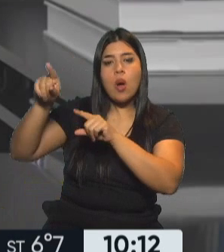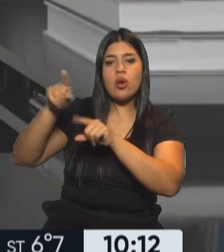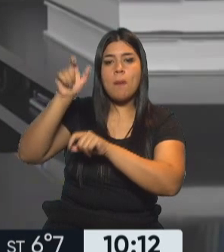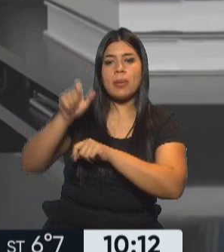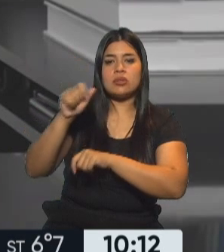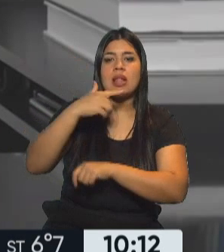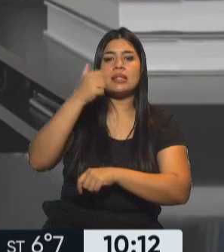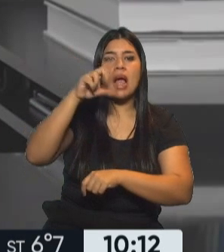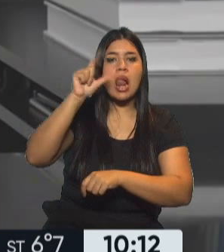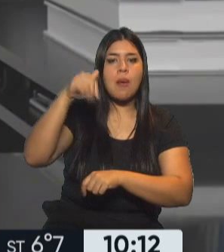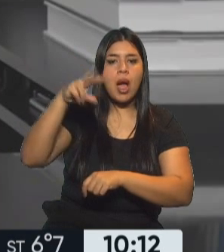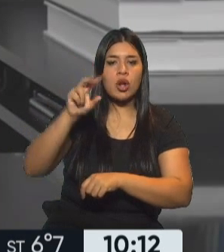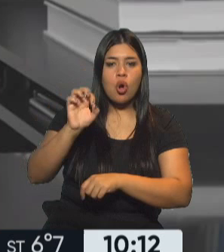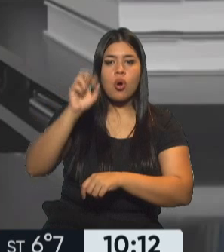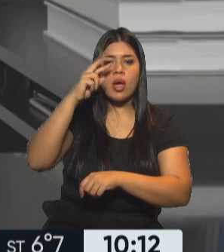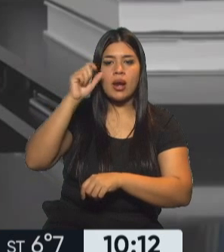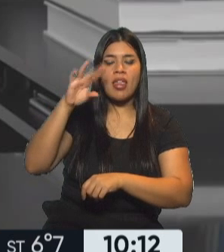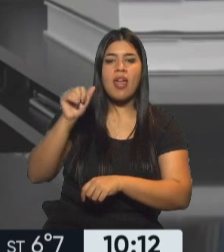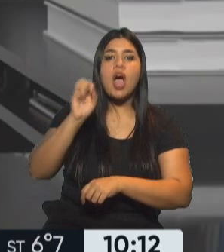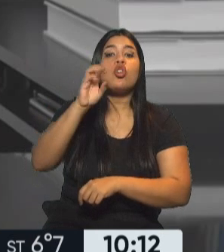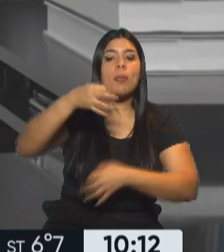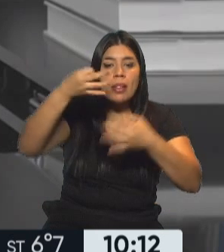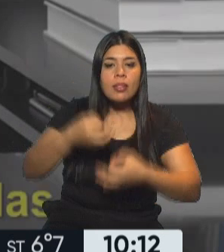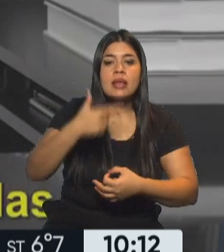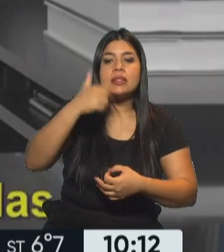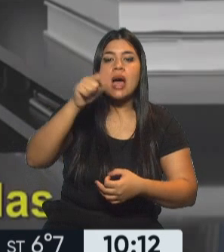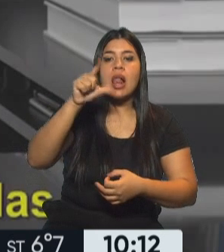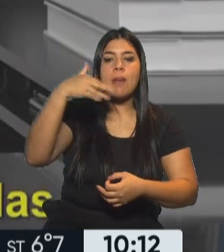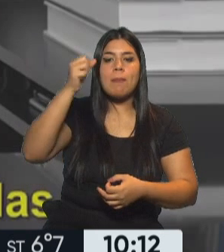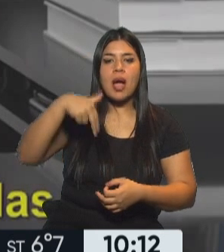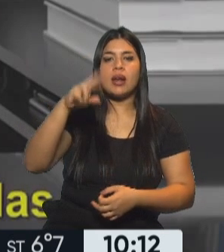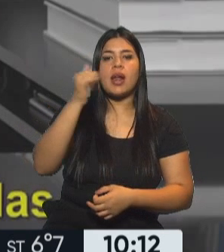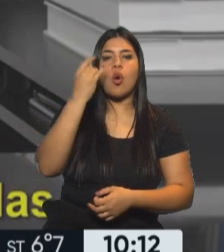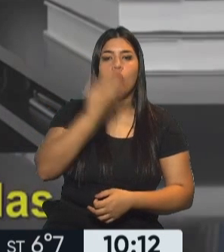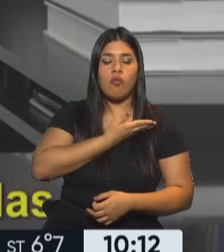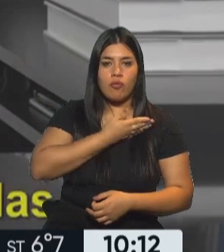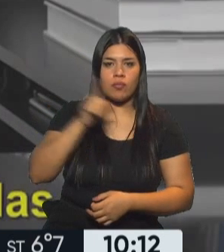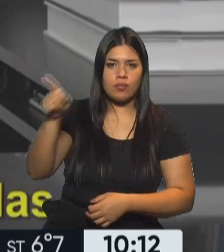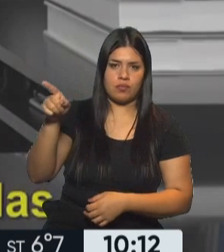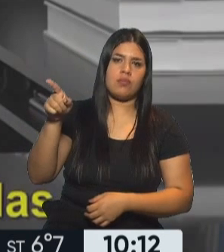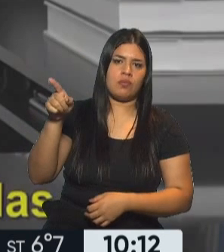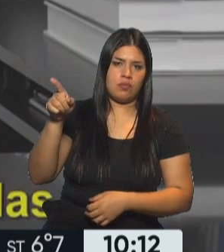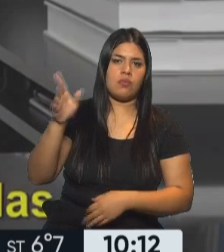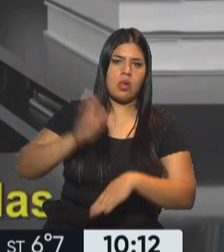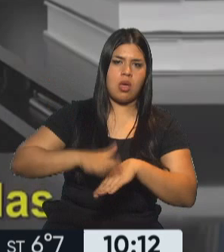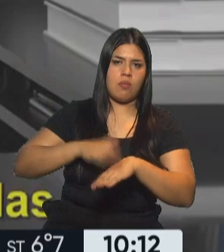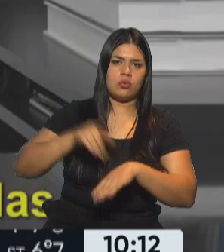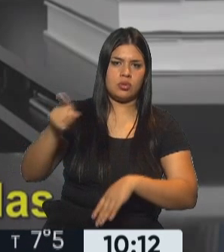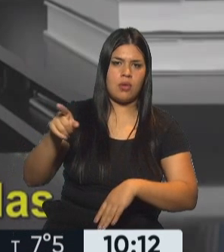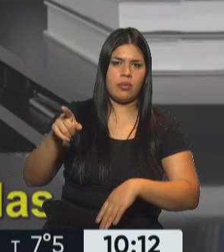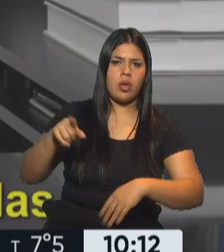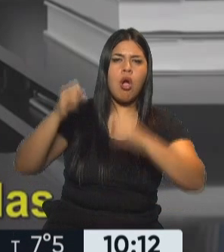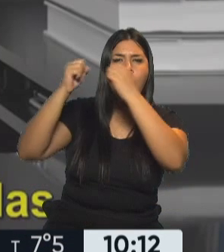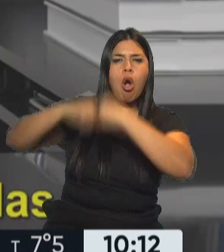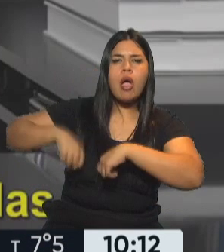al-Reda, cuyo verdadero nombre es Salman Rauf, y es inadmisible que siga bajo el cuidado